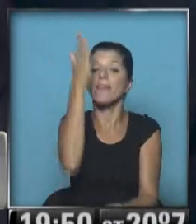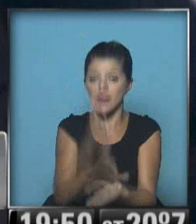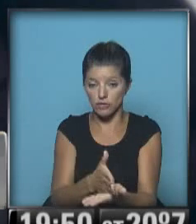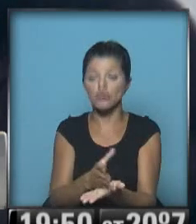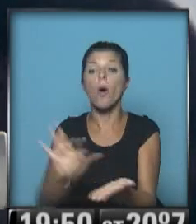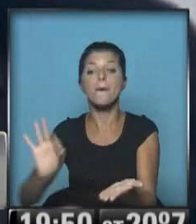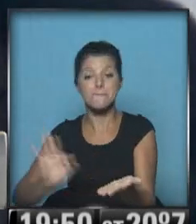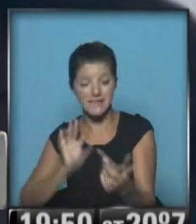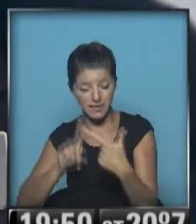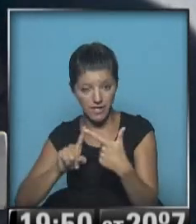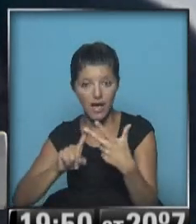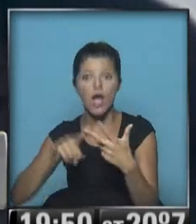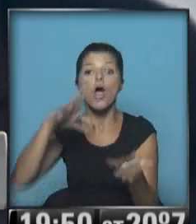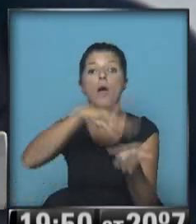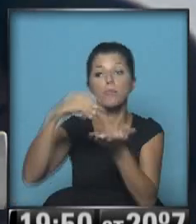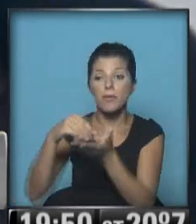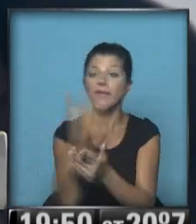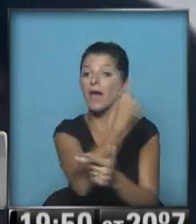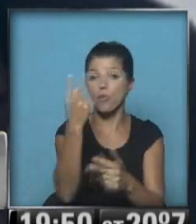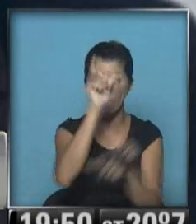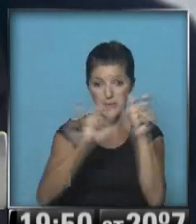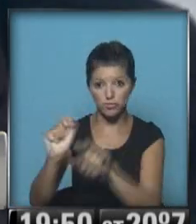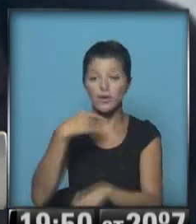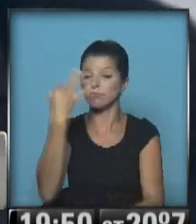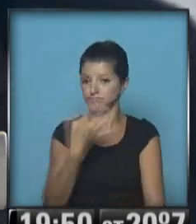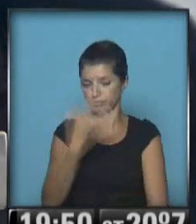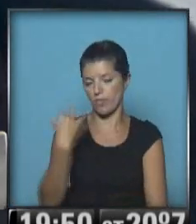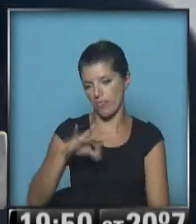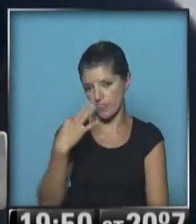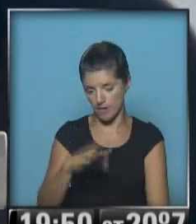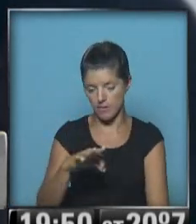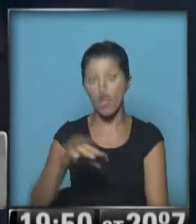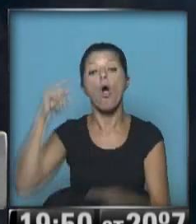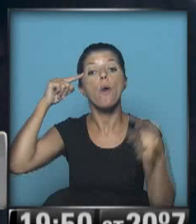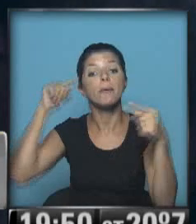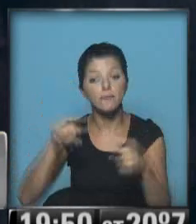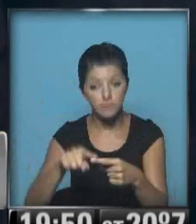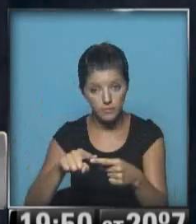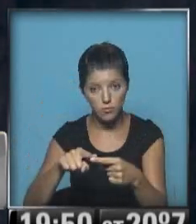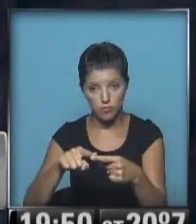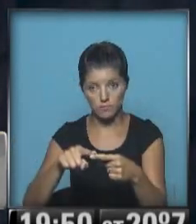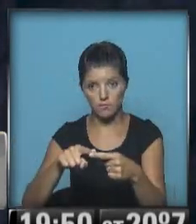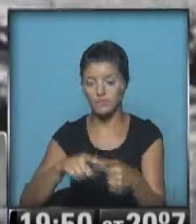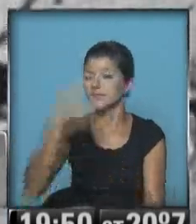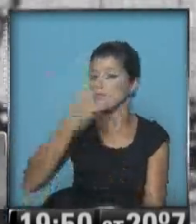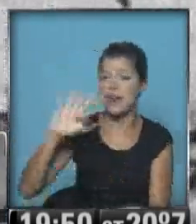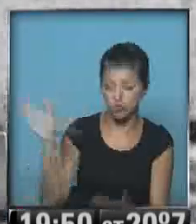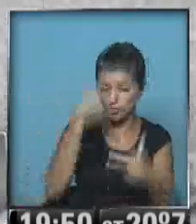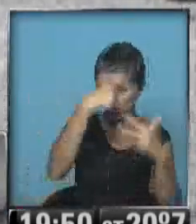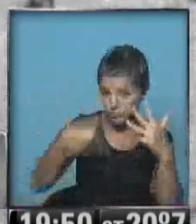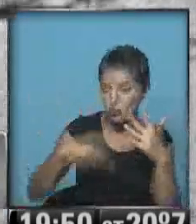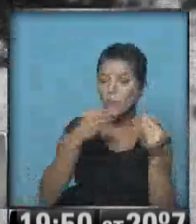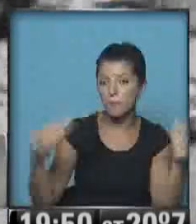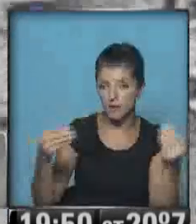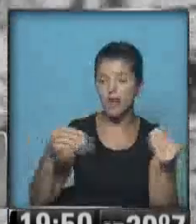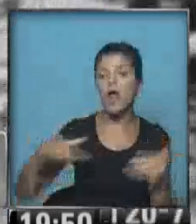vidas las propiedades de sus ciudadanos con el propósito de asegurar todo esto a nivel